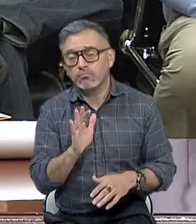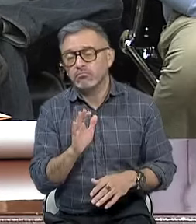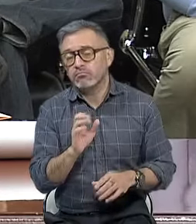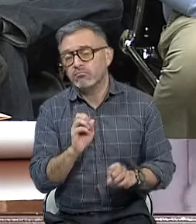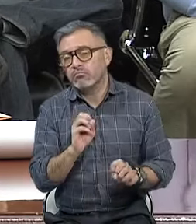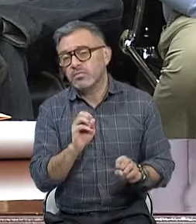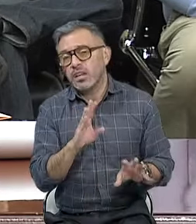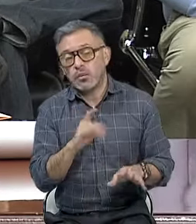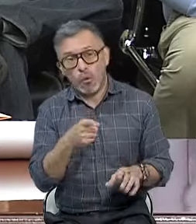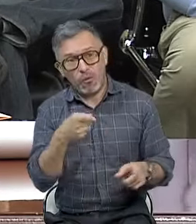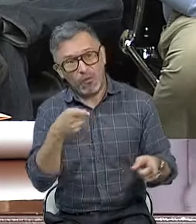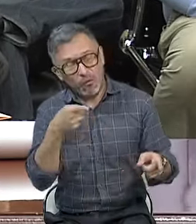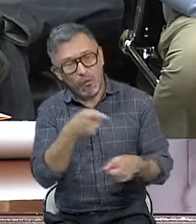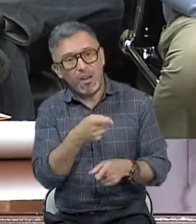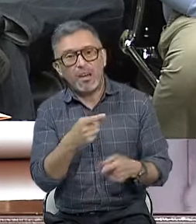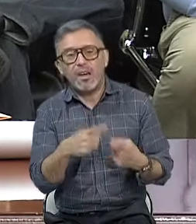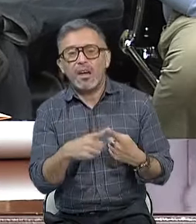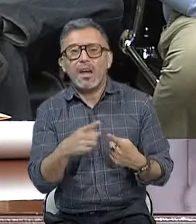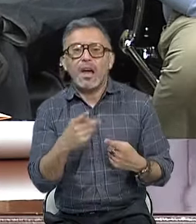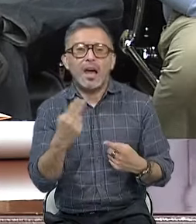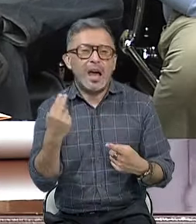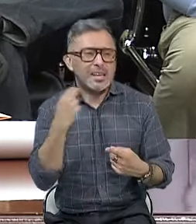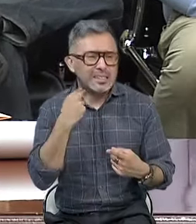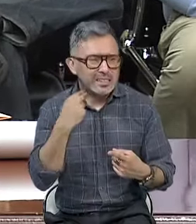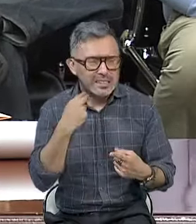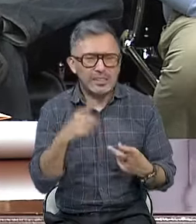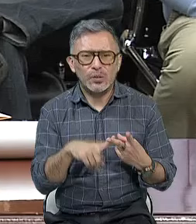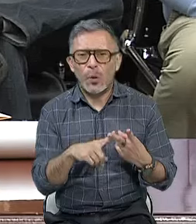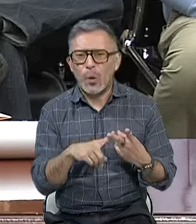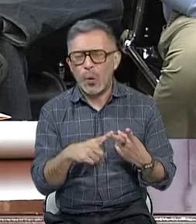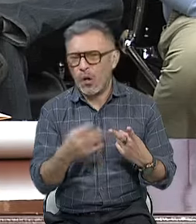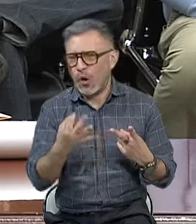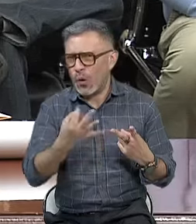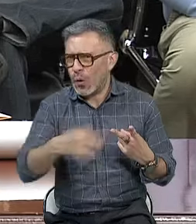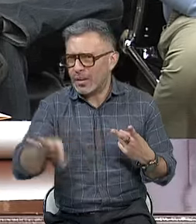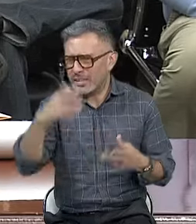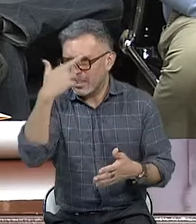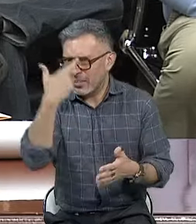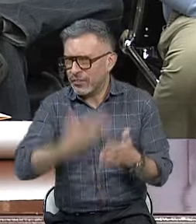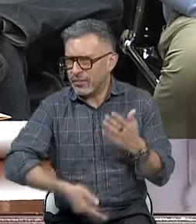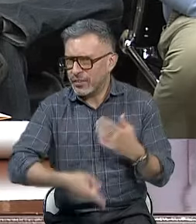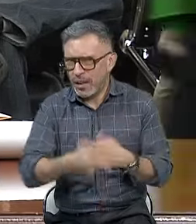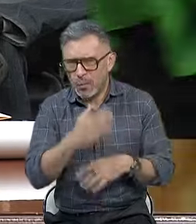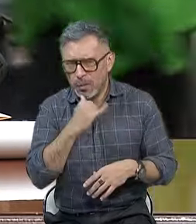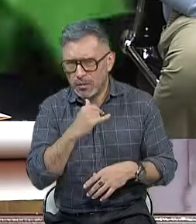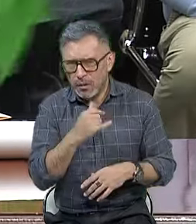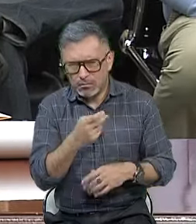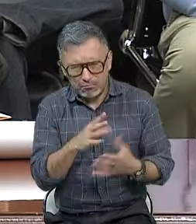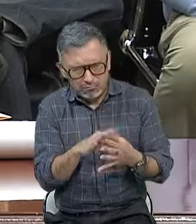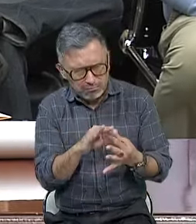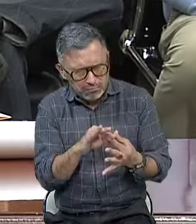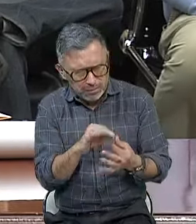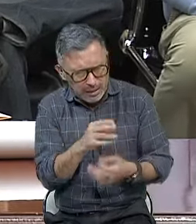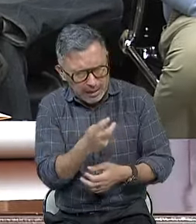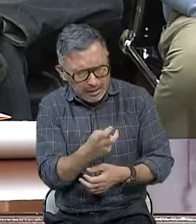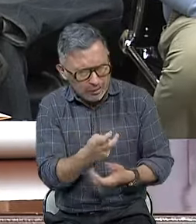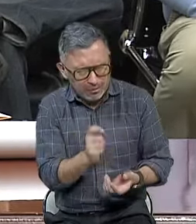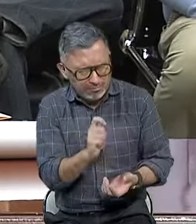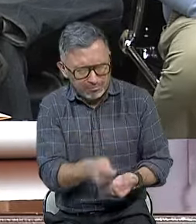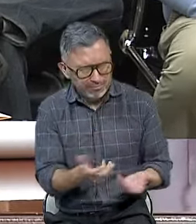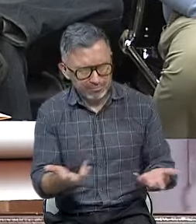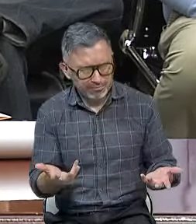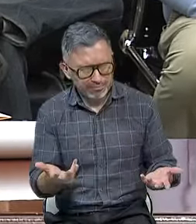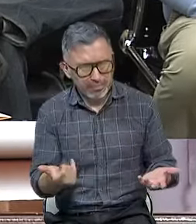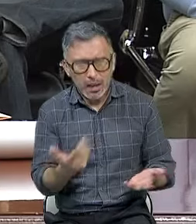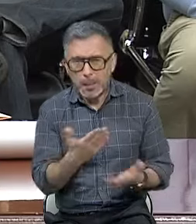al le digan asesino le digan semejante diría qué argumento es ese Porque además se